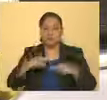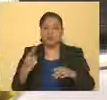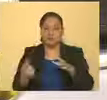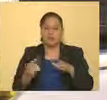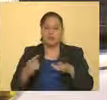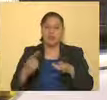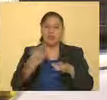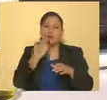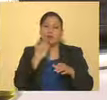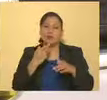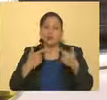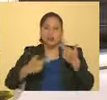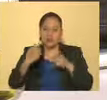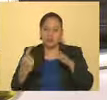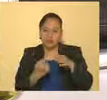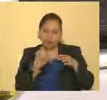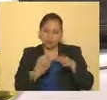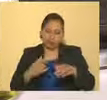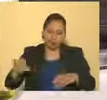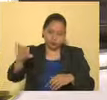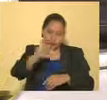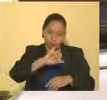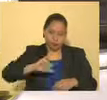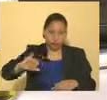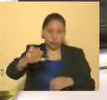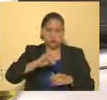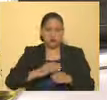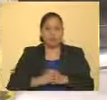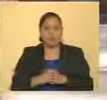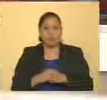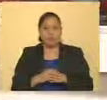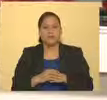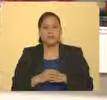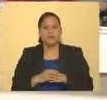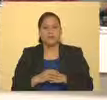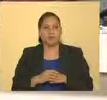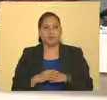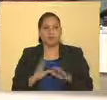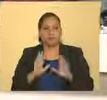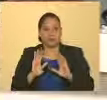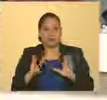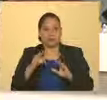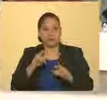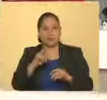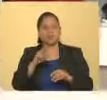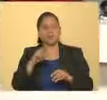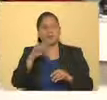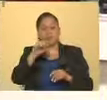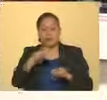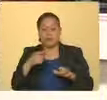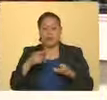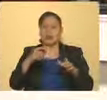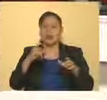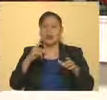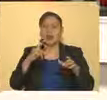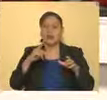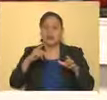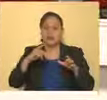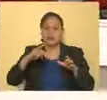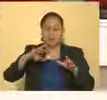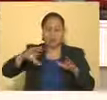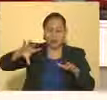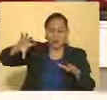de dulce de leche. Voy a ir por acá. Y aquí le vamos a poner crema para